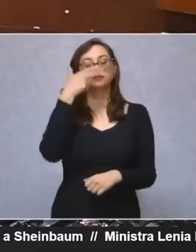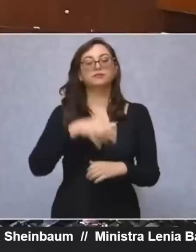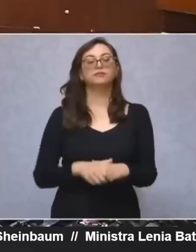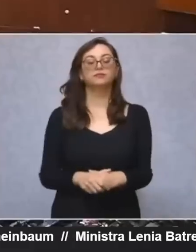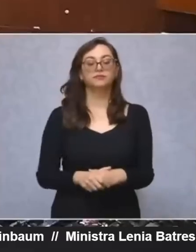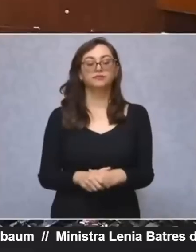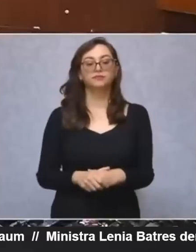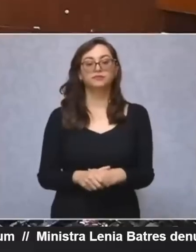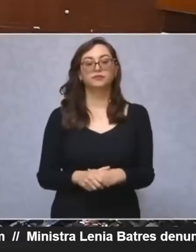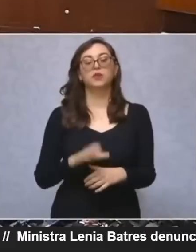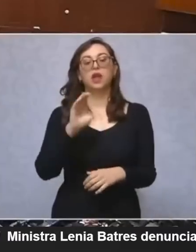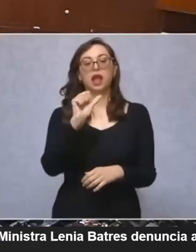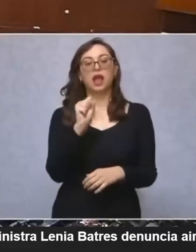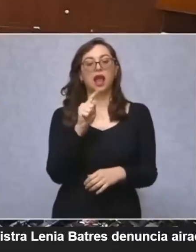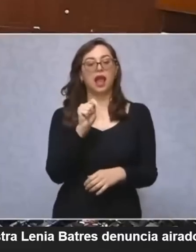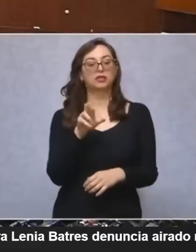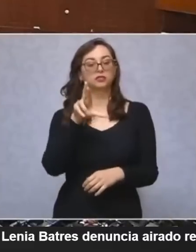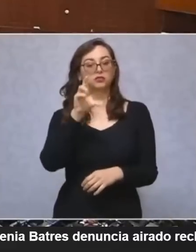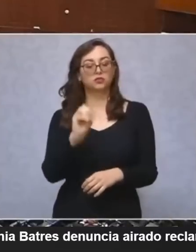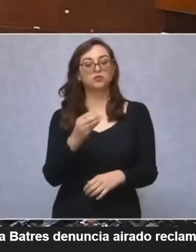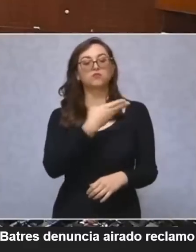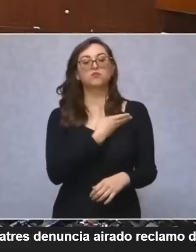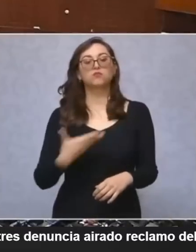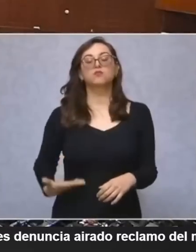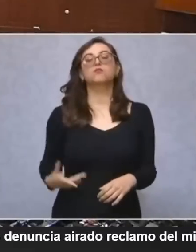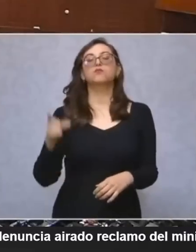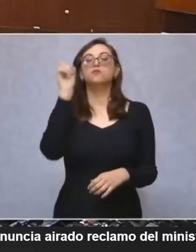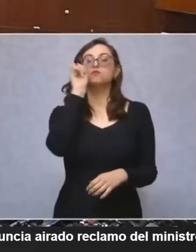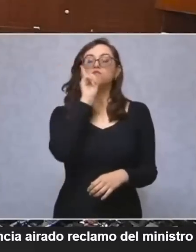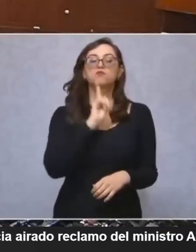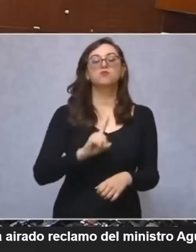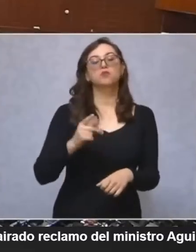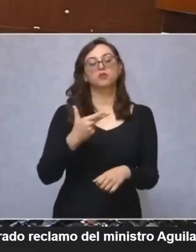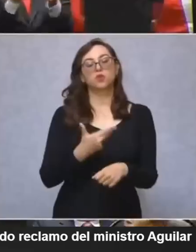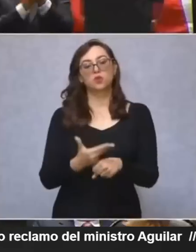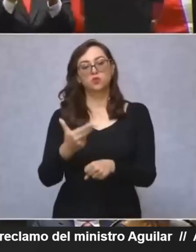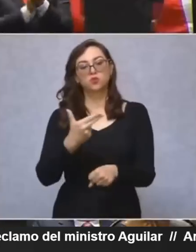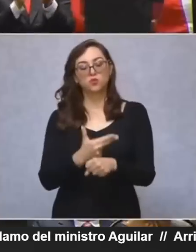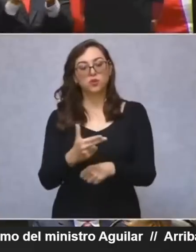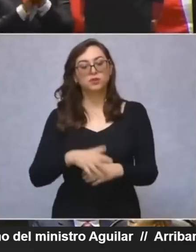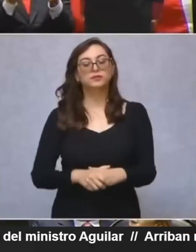Iris Xiomara Castro, presidenta de la República de Honduras,